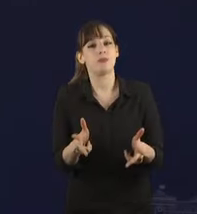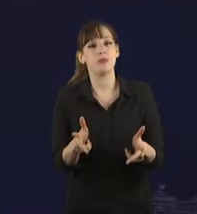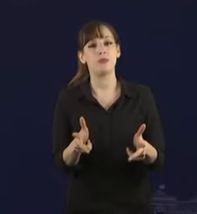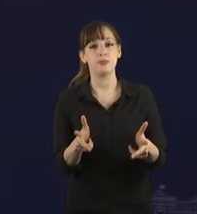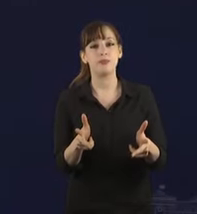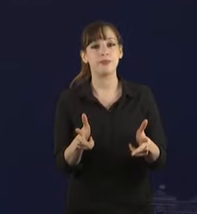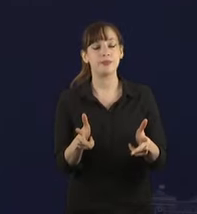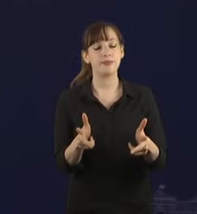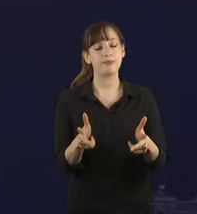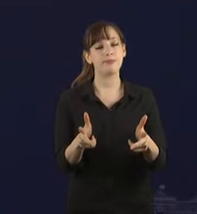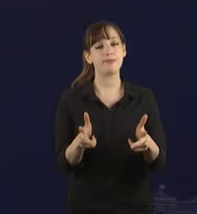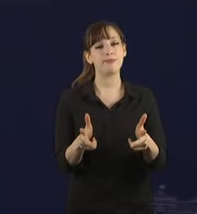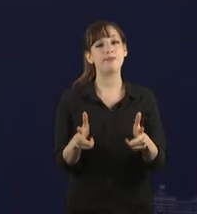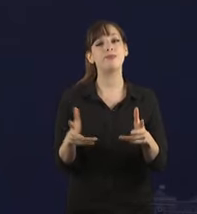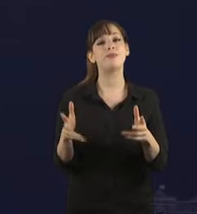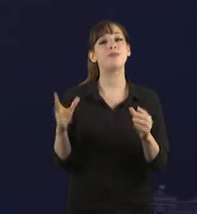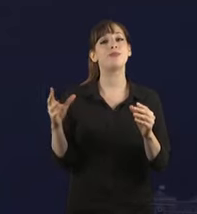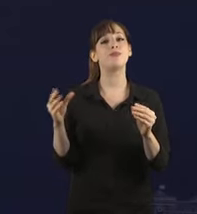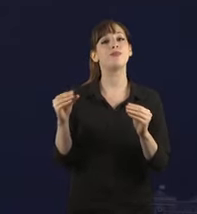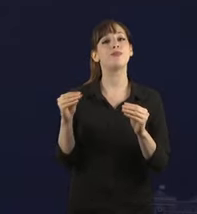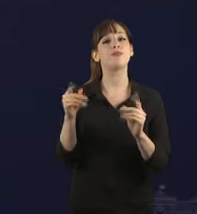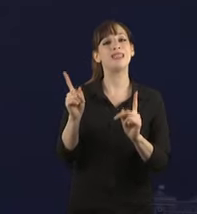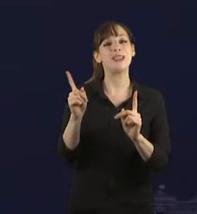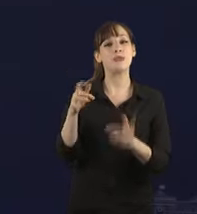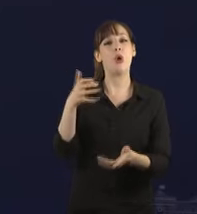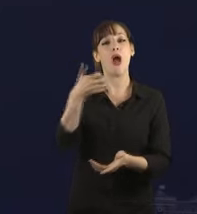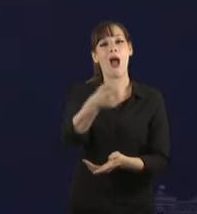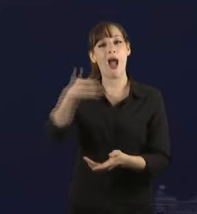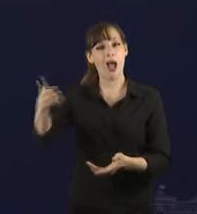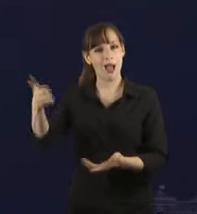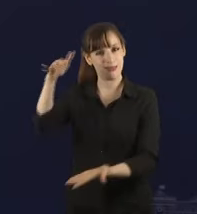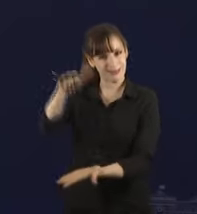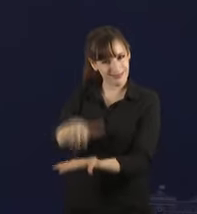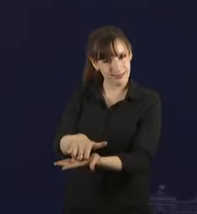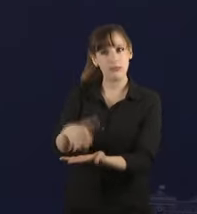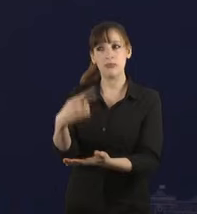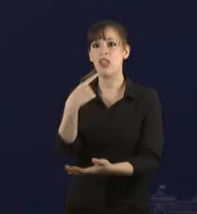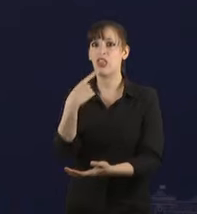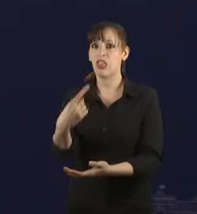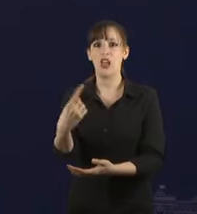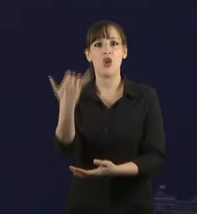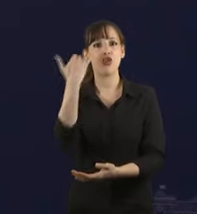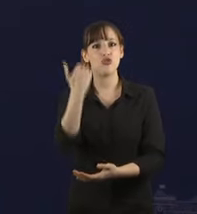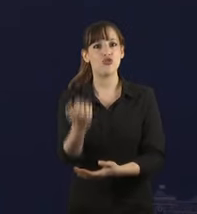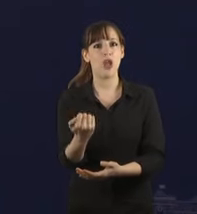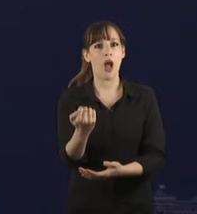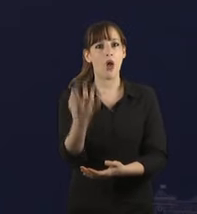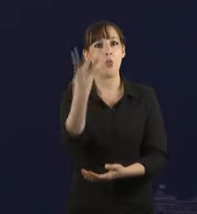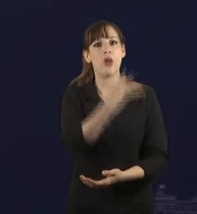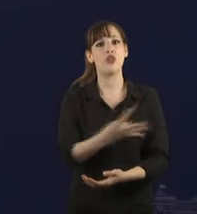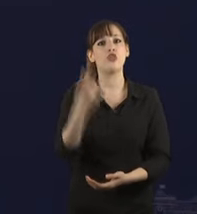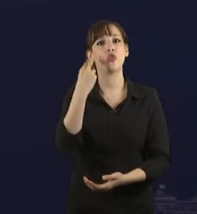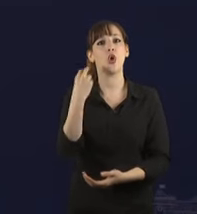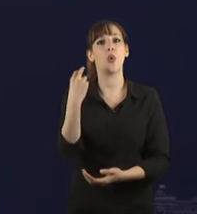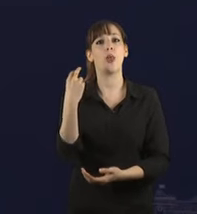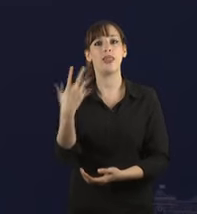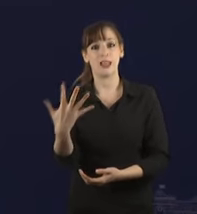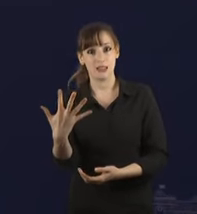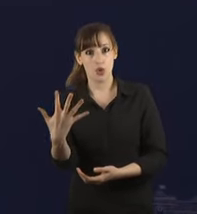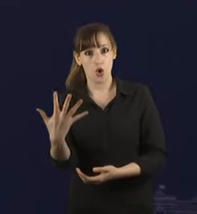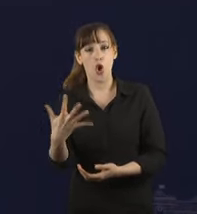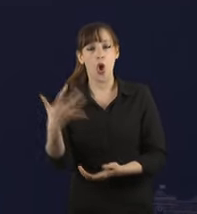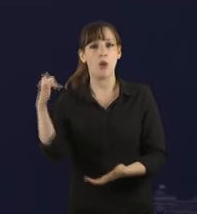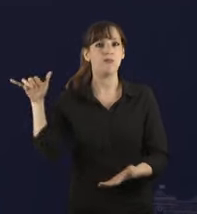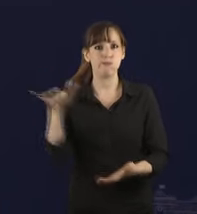la propia compañía de aerolinas argentinas se han cancelado 295 vuelos se han reprogramado otros 26 han sido